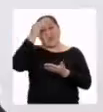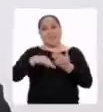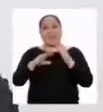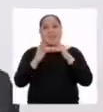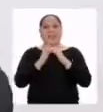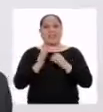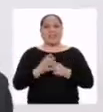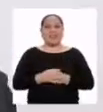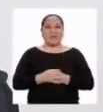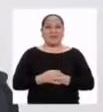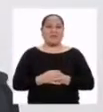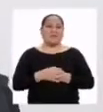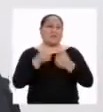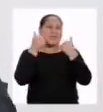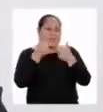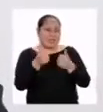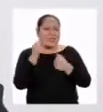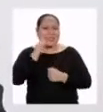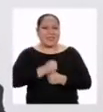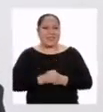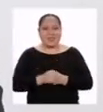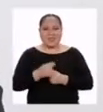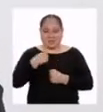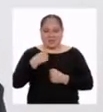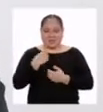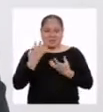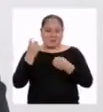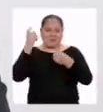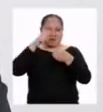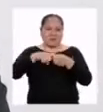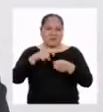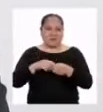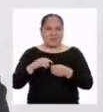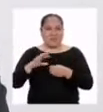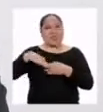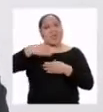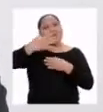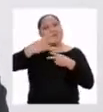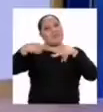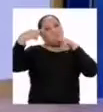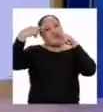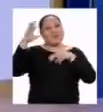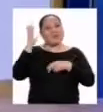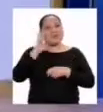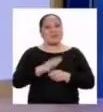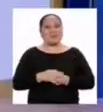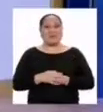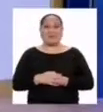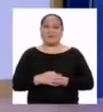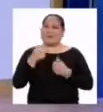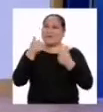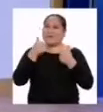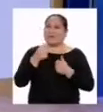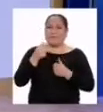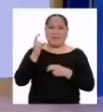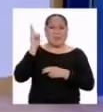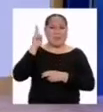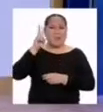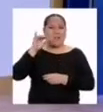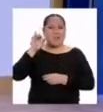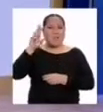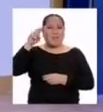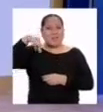Casa. Por supuesto, cuenten conmigo, hasta pronto. Qué chévere la profesora Birna,